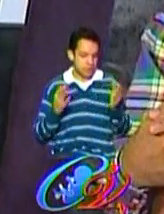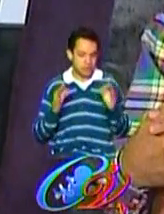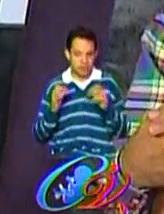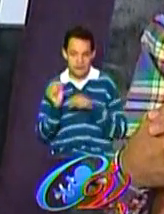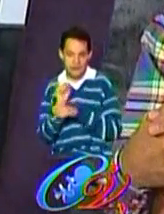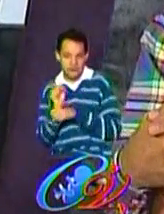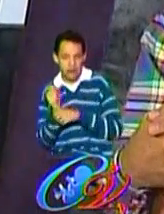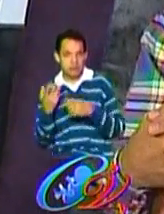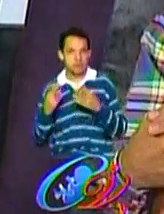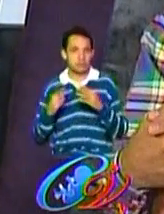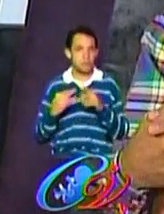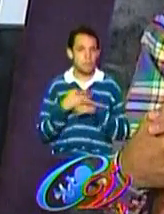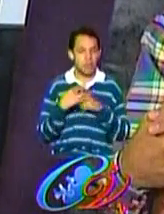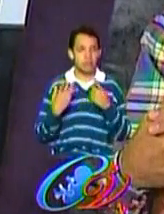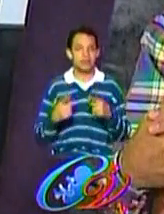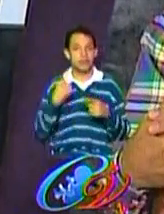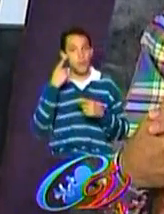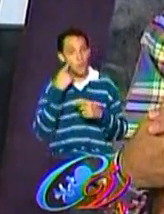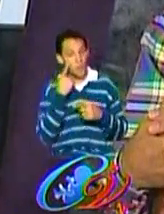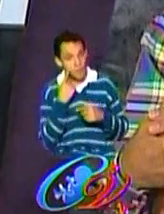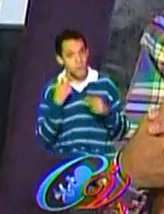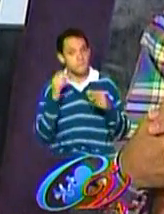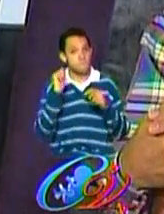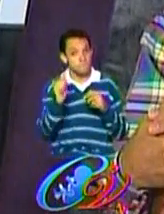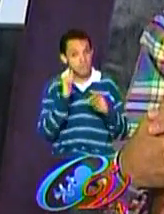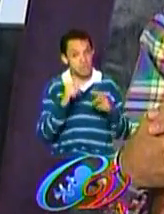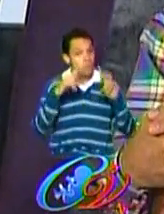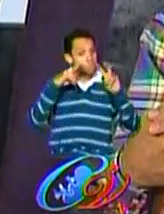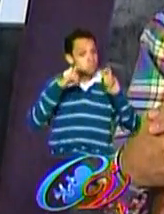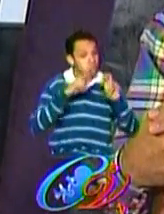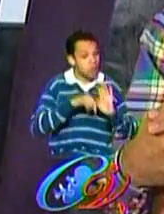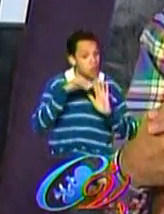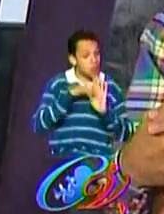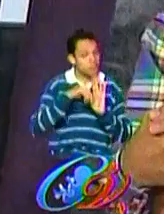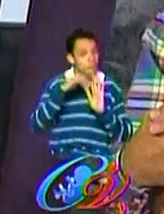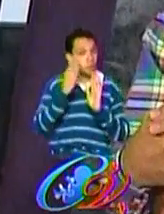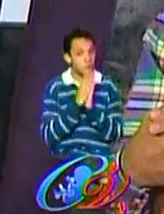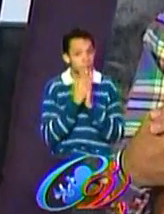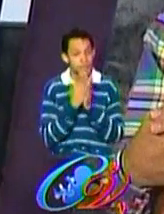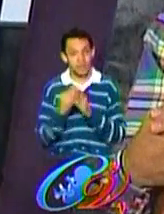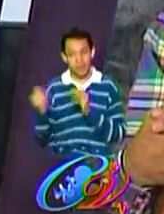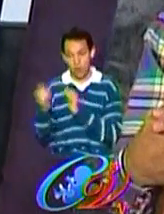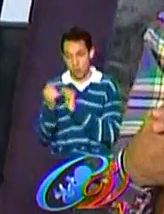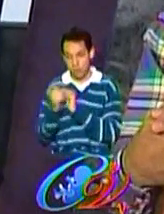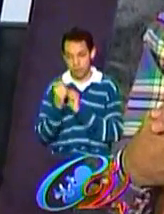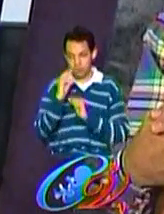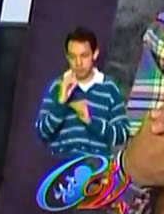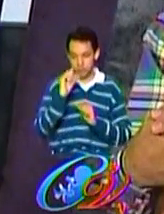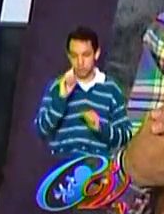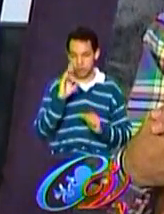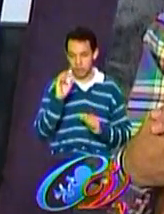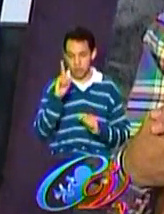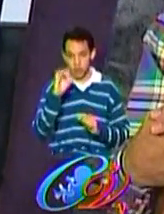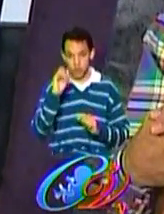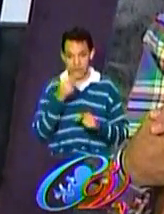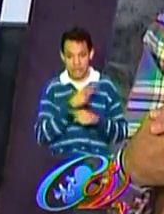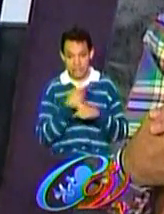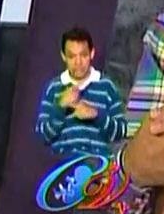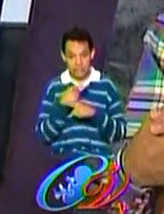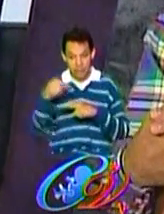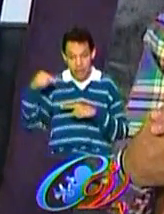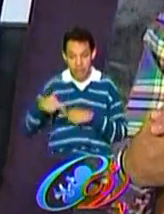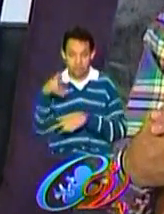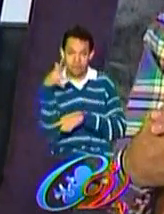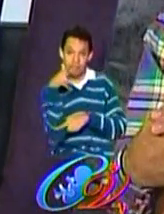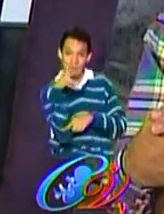les dejamos la inquietud, esto es para que ustedes lo investiguen. Yo quiero agradecerle a Carolina que está esta semana en Colombia haciendo este tipo de